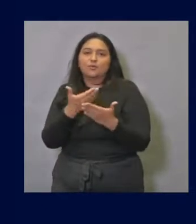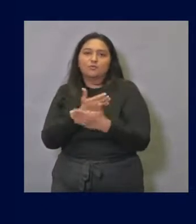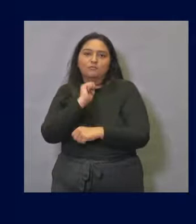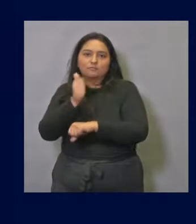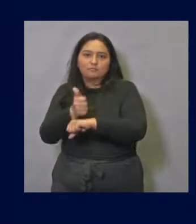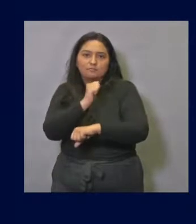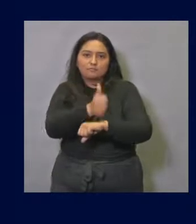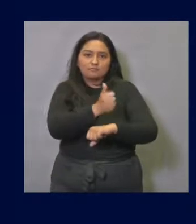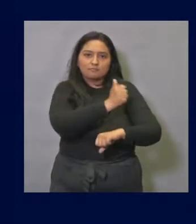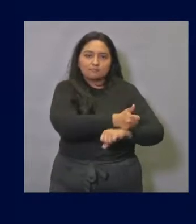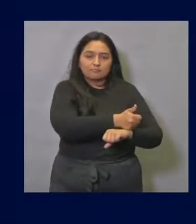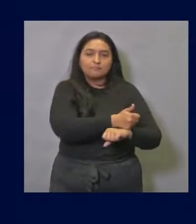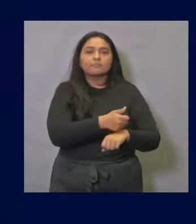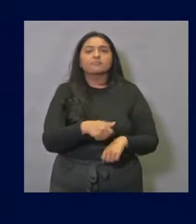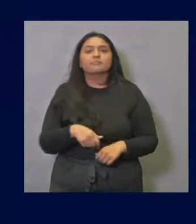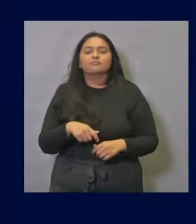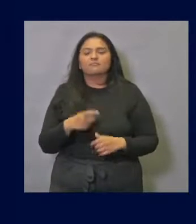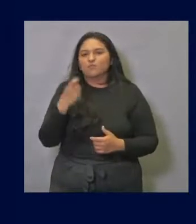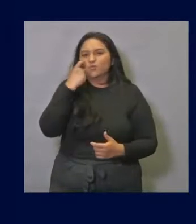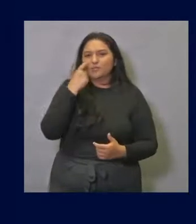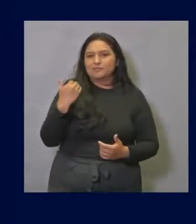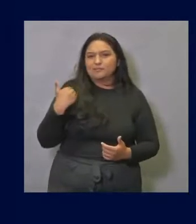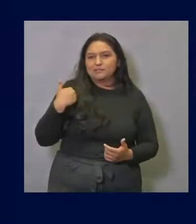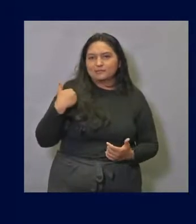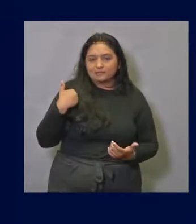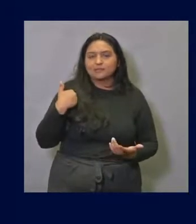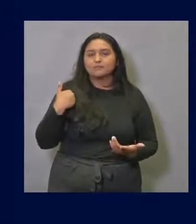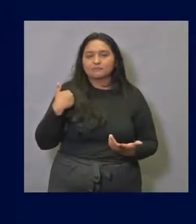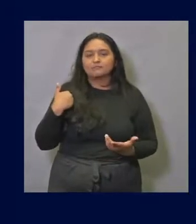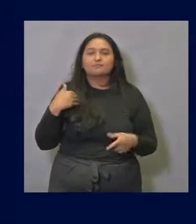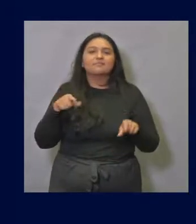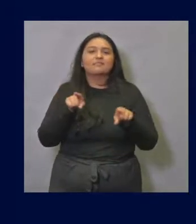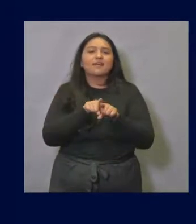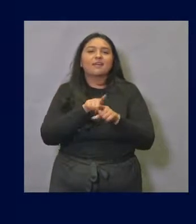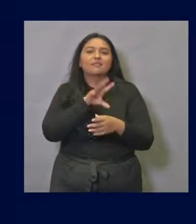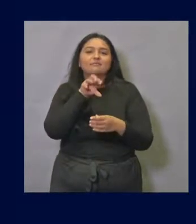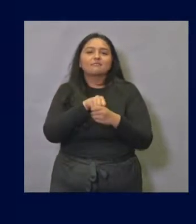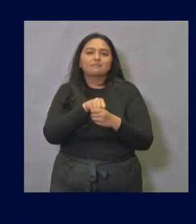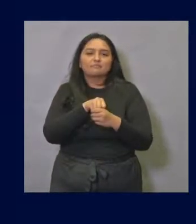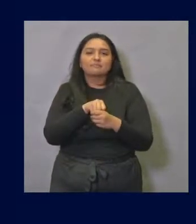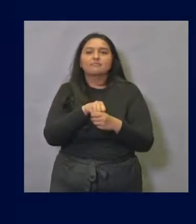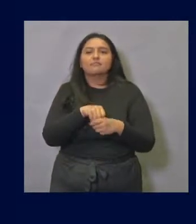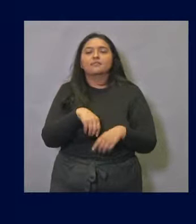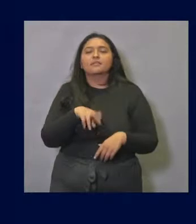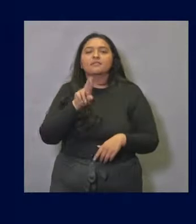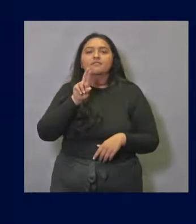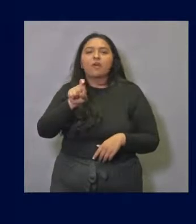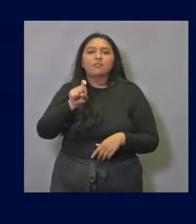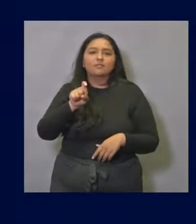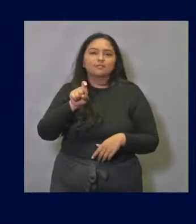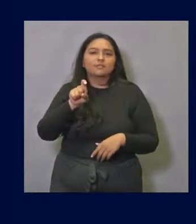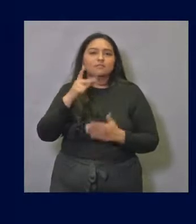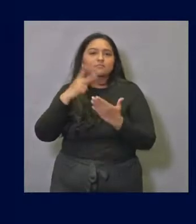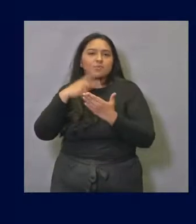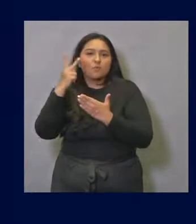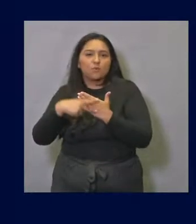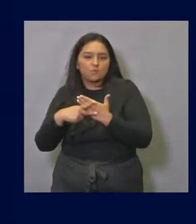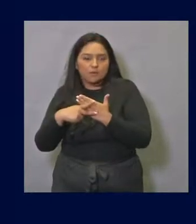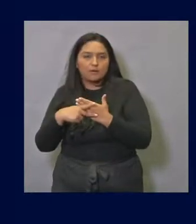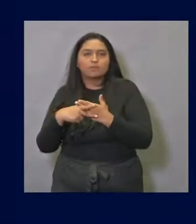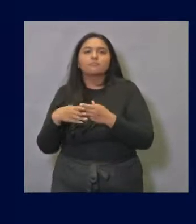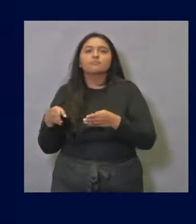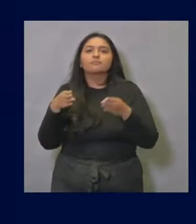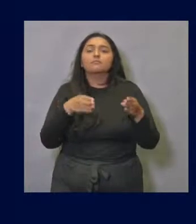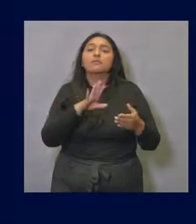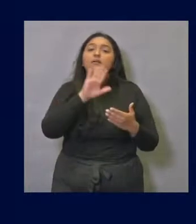se instalaron recientemente como parte de la Asociación Federal de Farmacias. Los centros de vacunación en